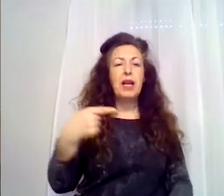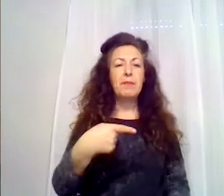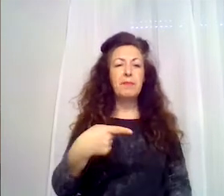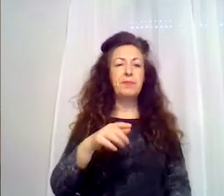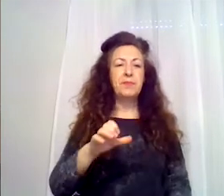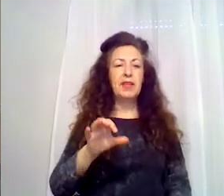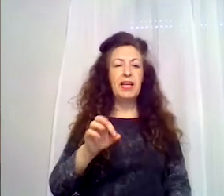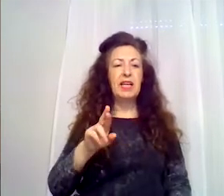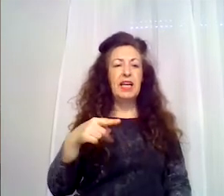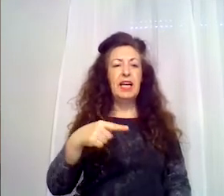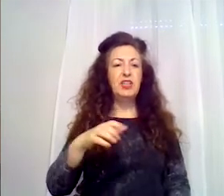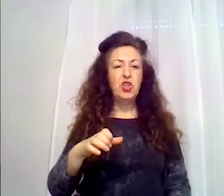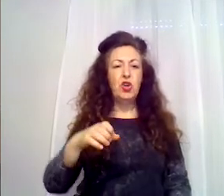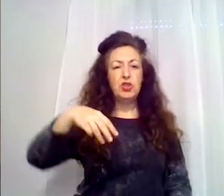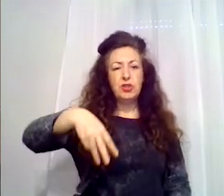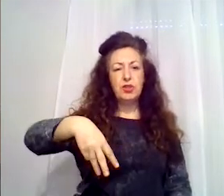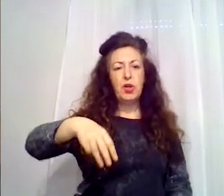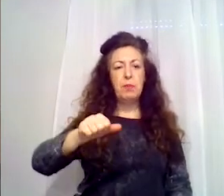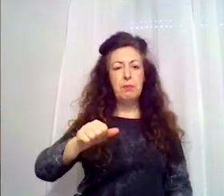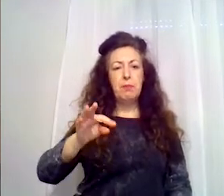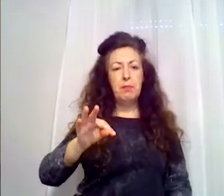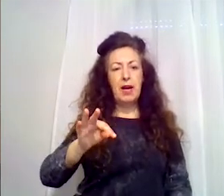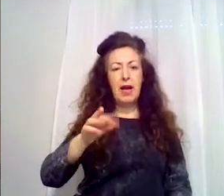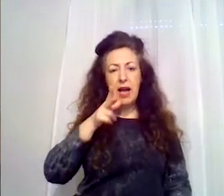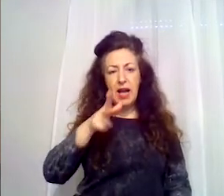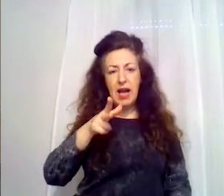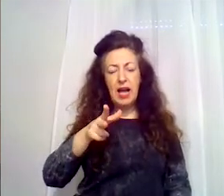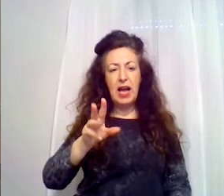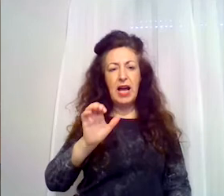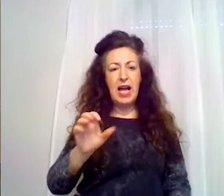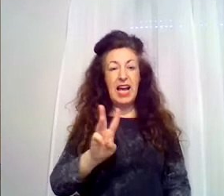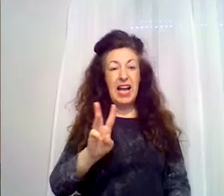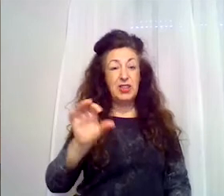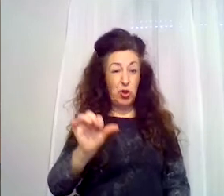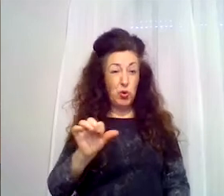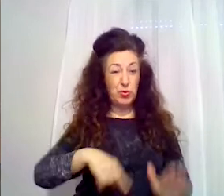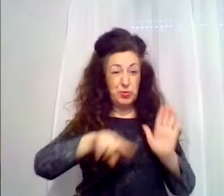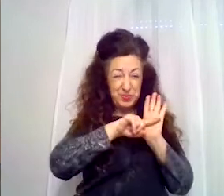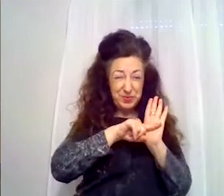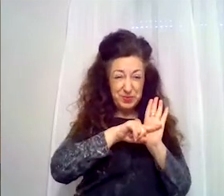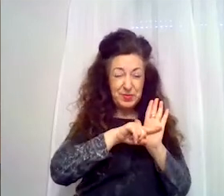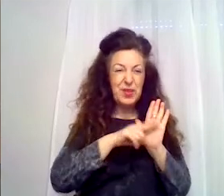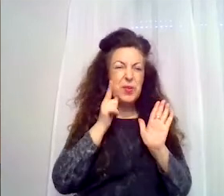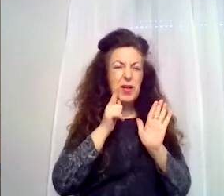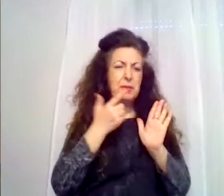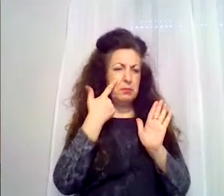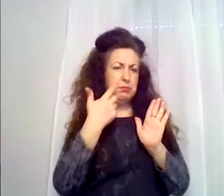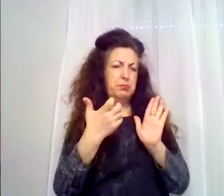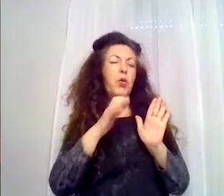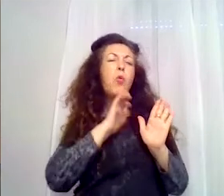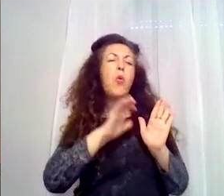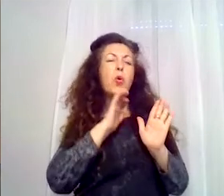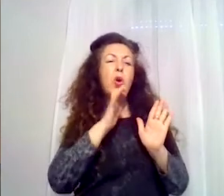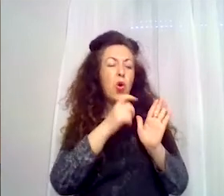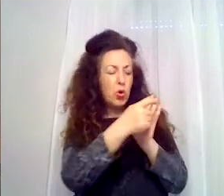los ingleses, tal y como se llama en Valladolid. Y en el registro de entradas de alumnos